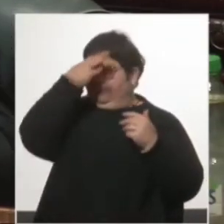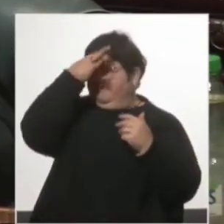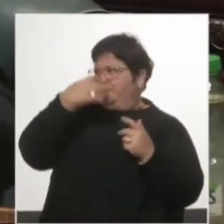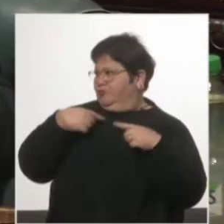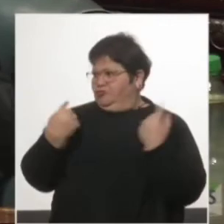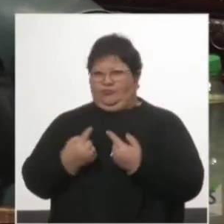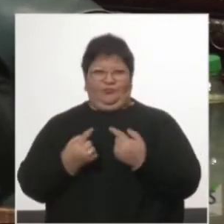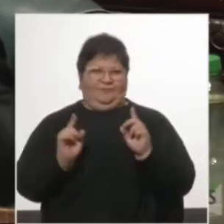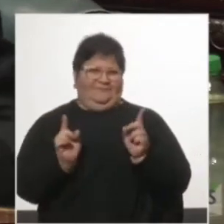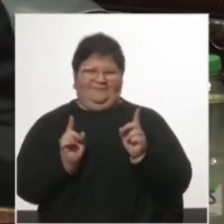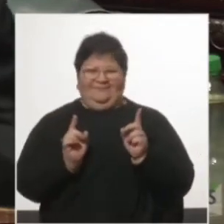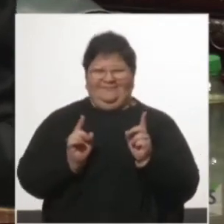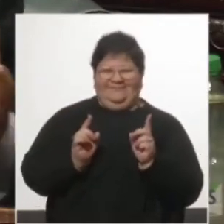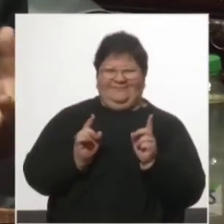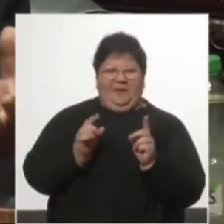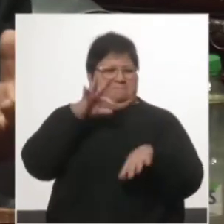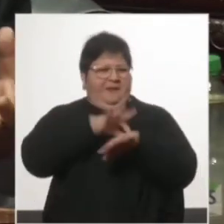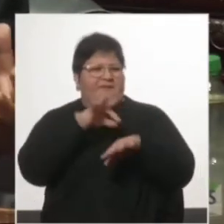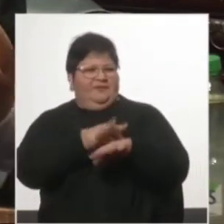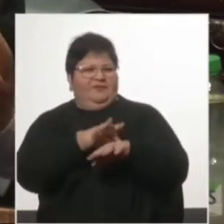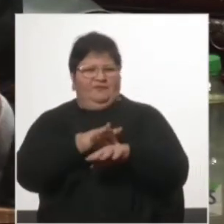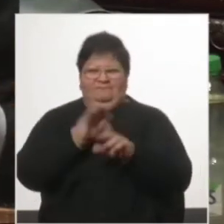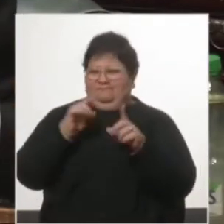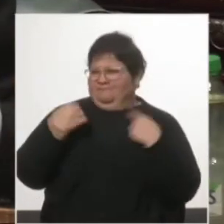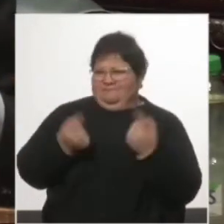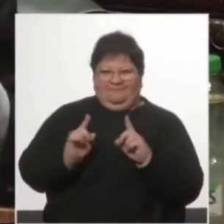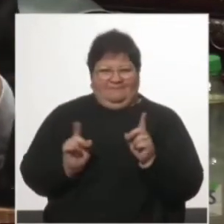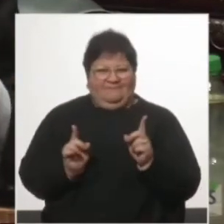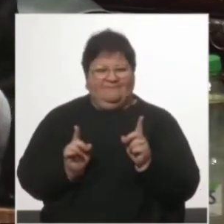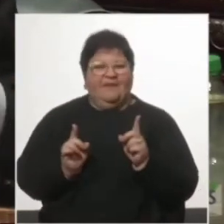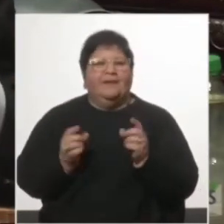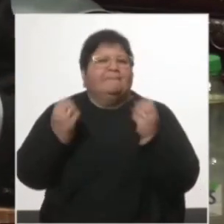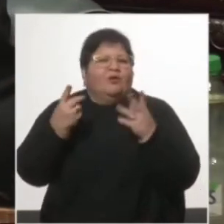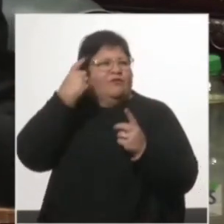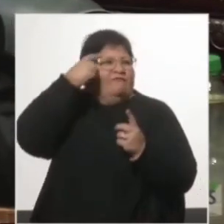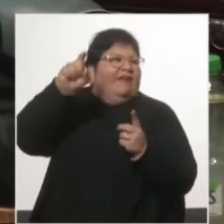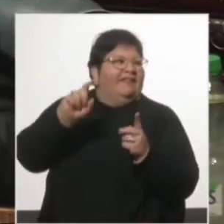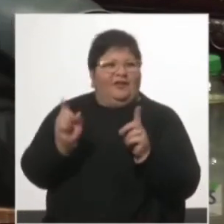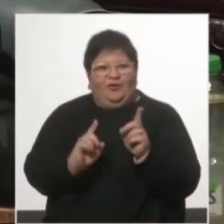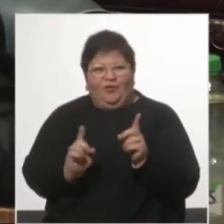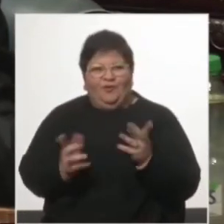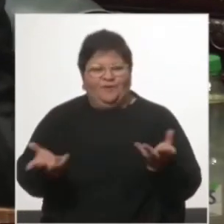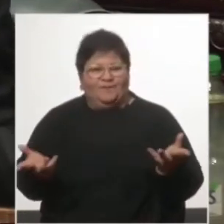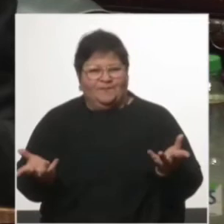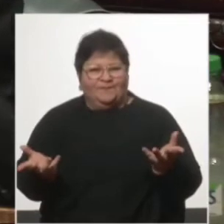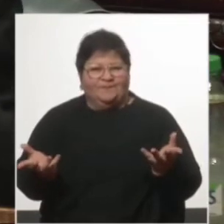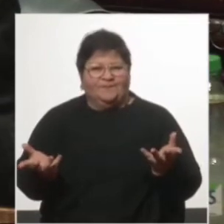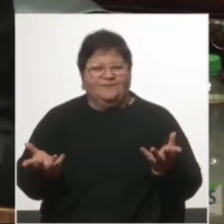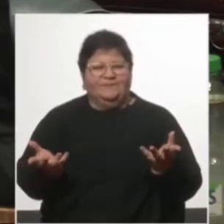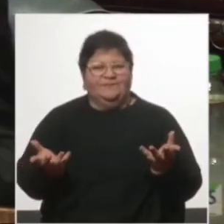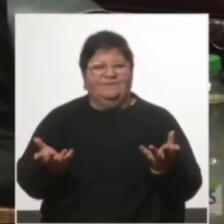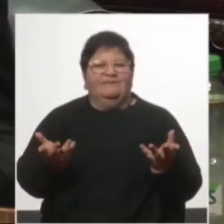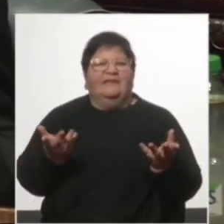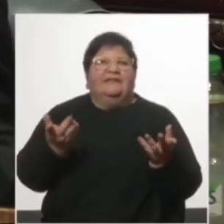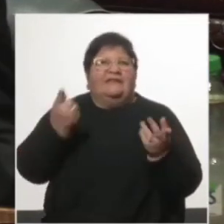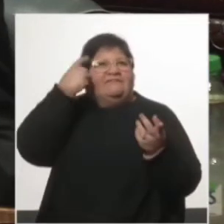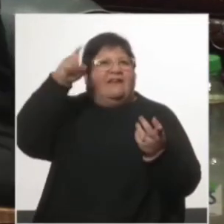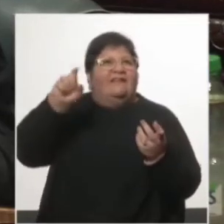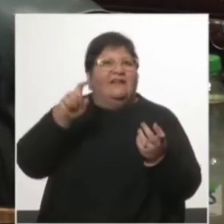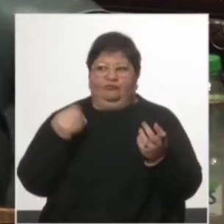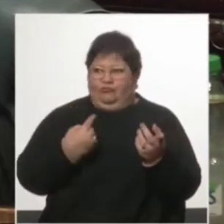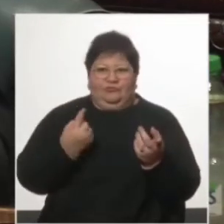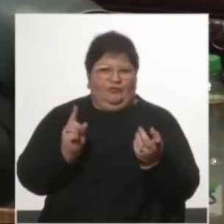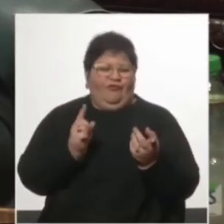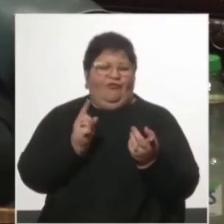somos epidemiólogos, no somos. Por eso no inventamos nosotros las medidas. Eran las que proponía el GACH,